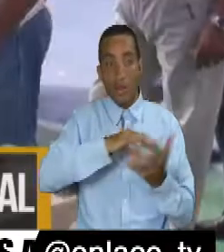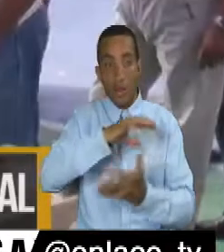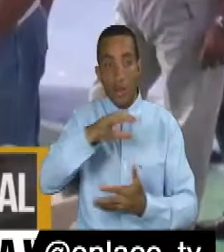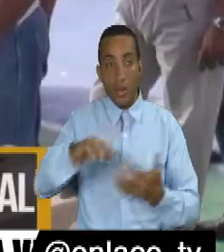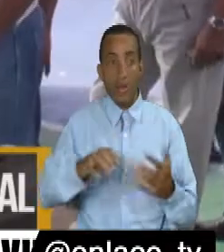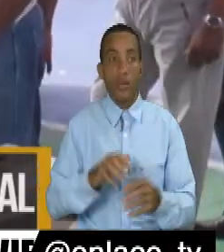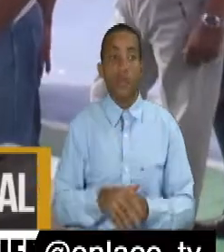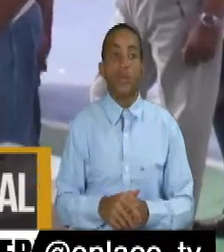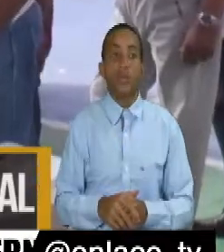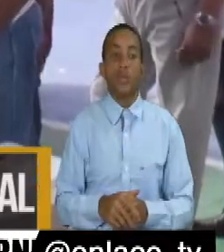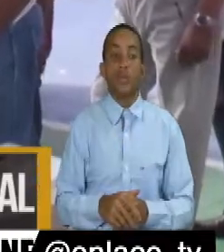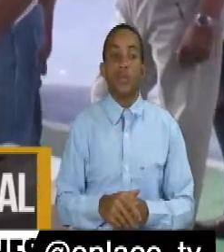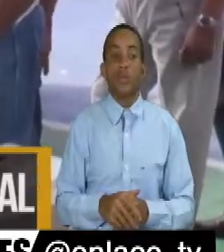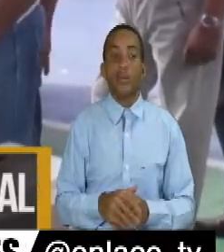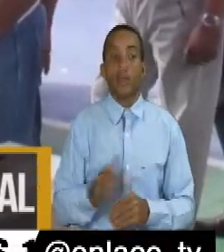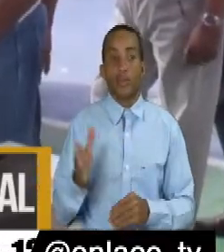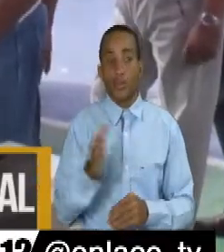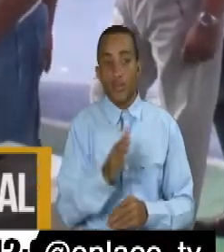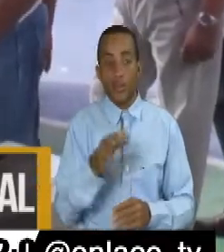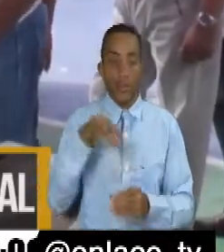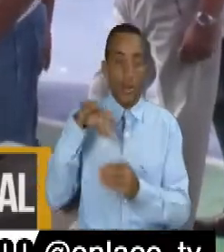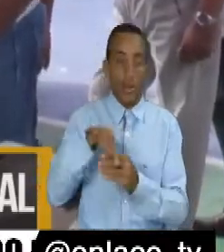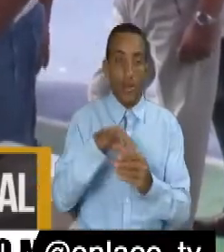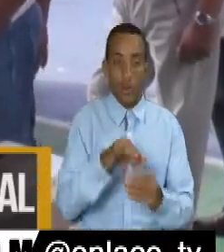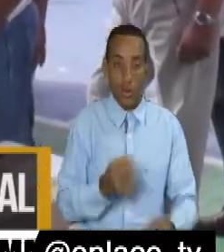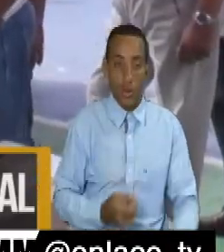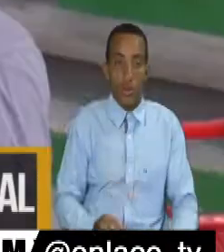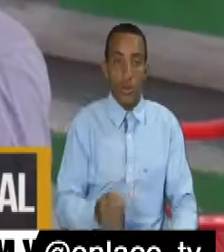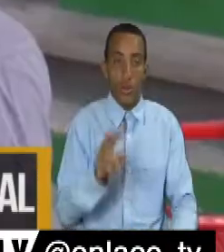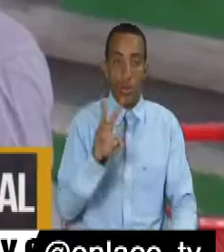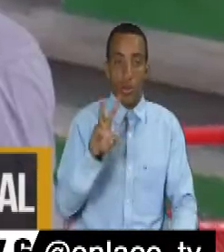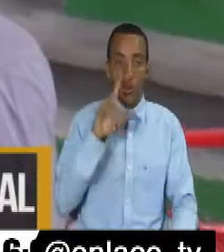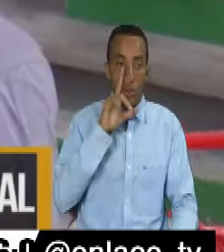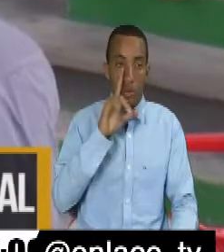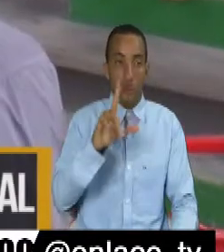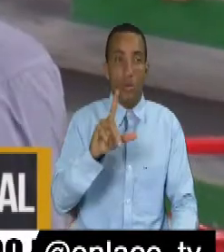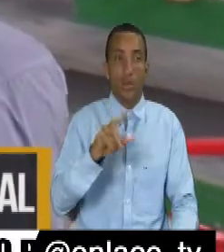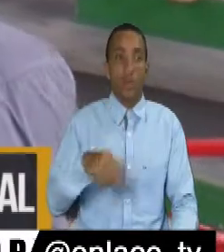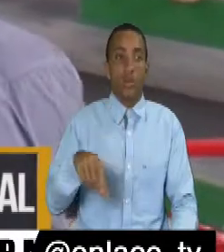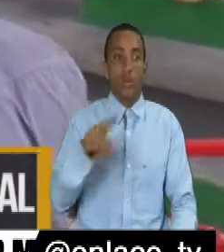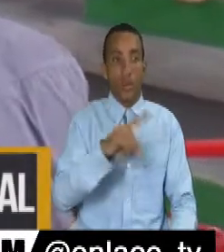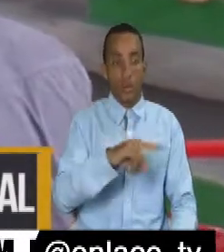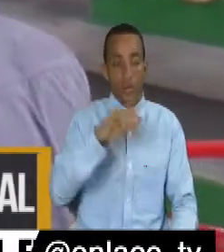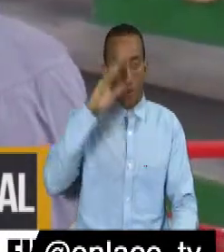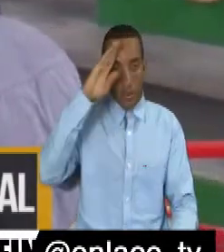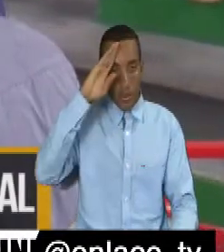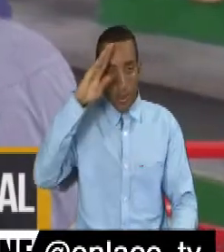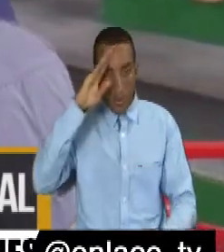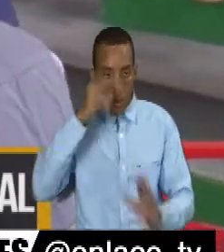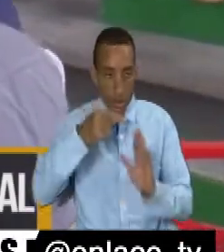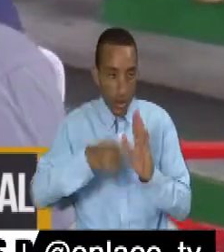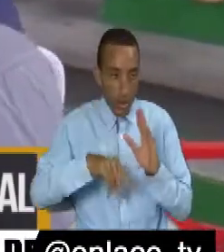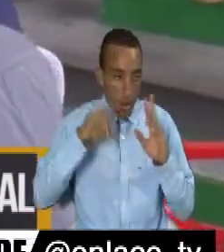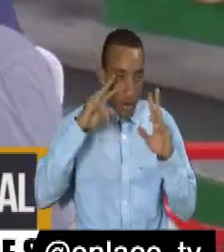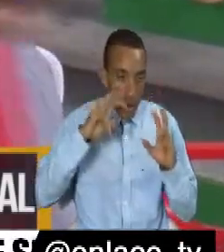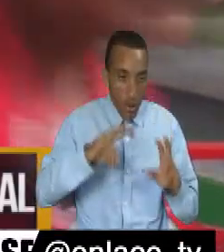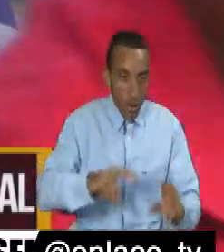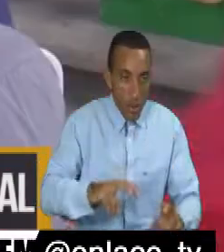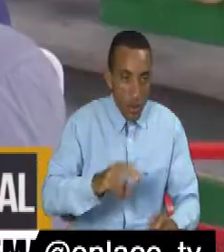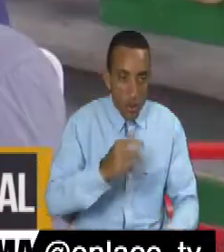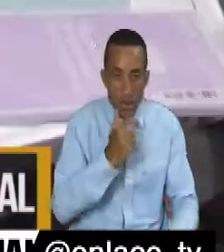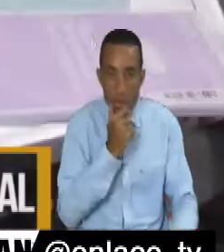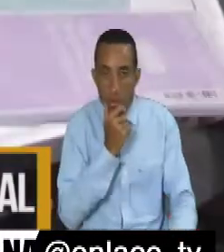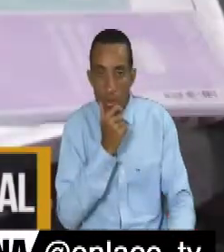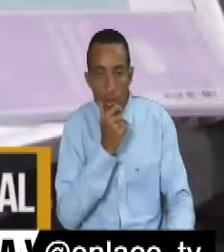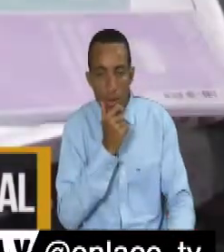público, durante la jornada electoral del próximo 2 de julio, la policía asegura que realizó un estudio de inteligencia que no muestra factores que